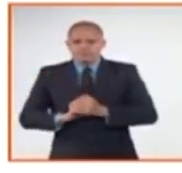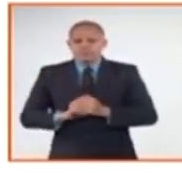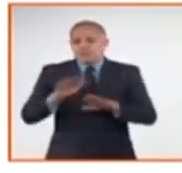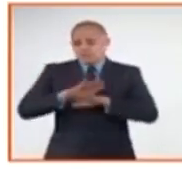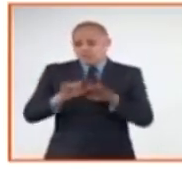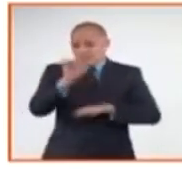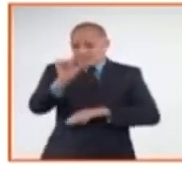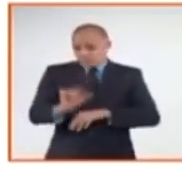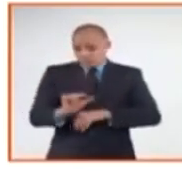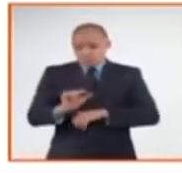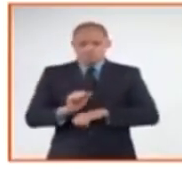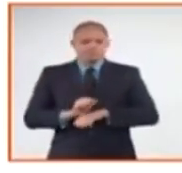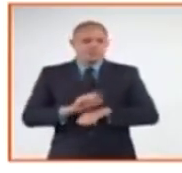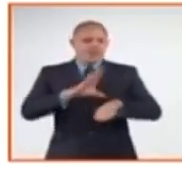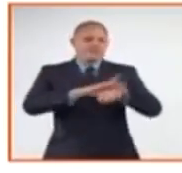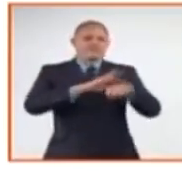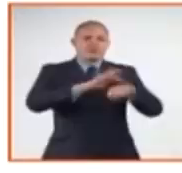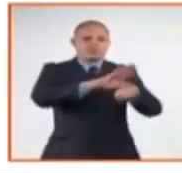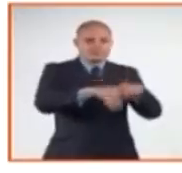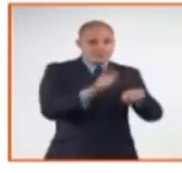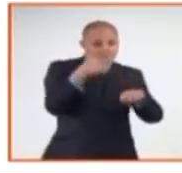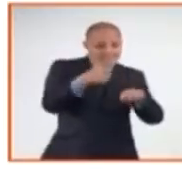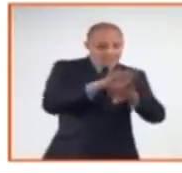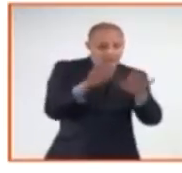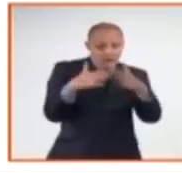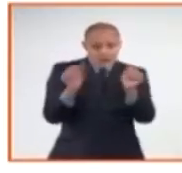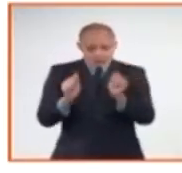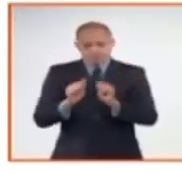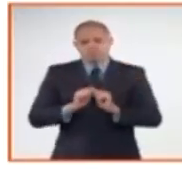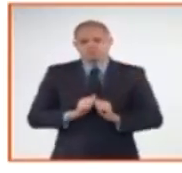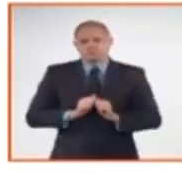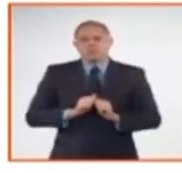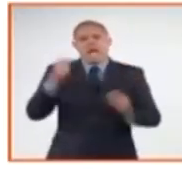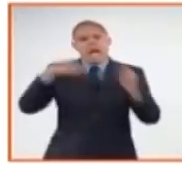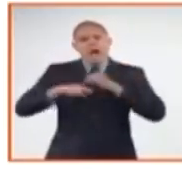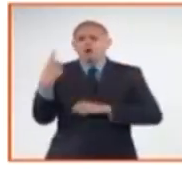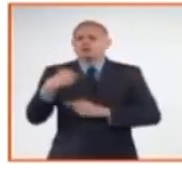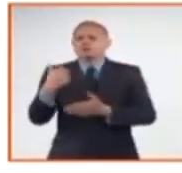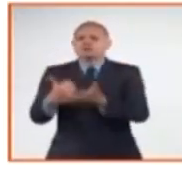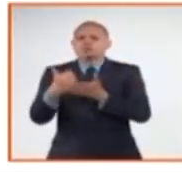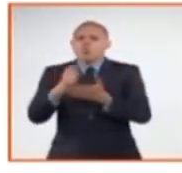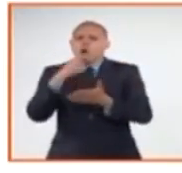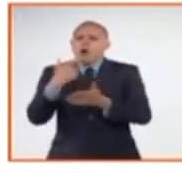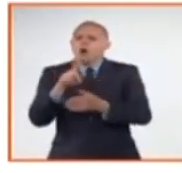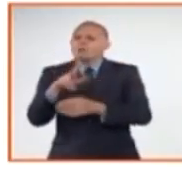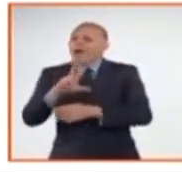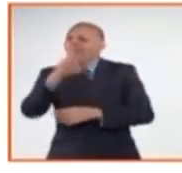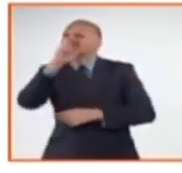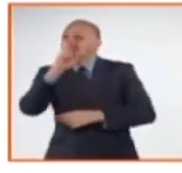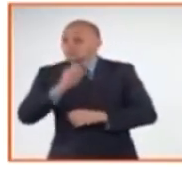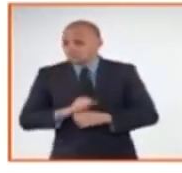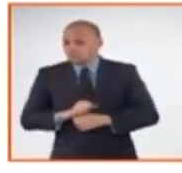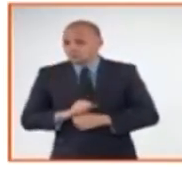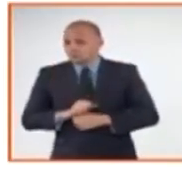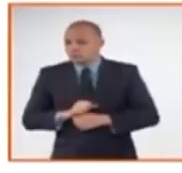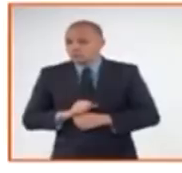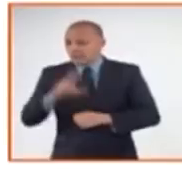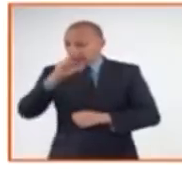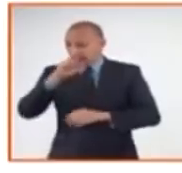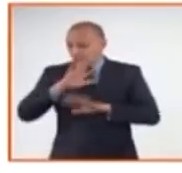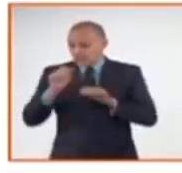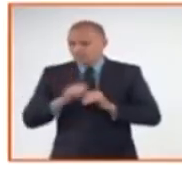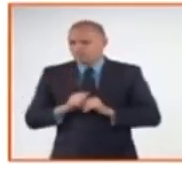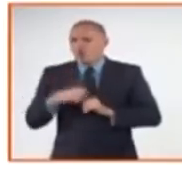incrementa fuertemente la presencia de la hija y la saliva incluso estamos midiendo los sistémicos